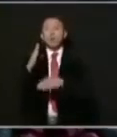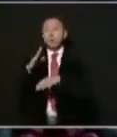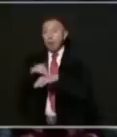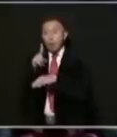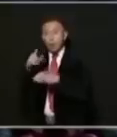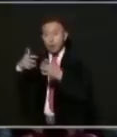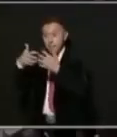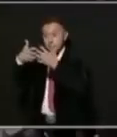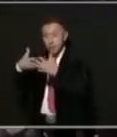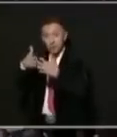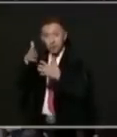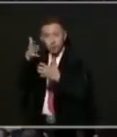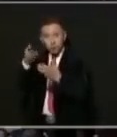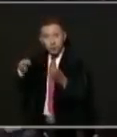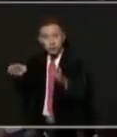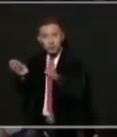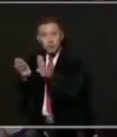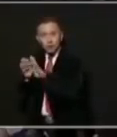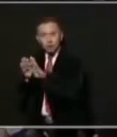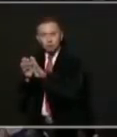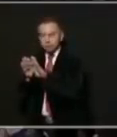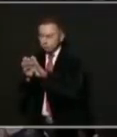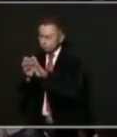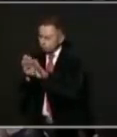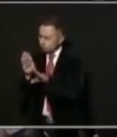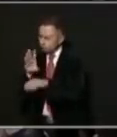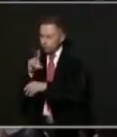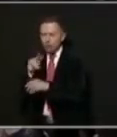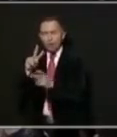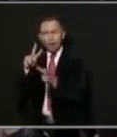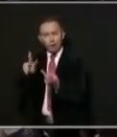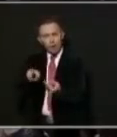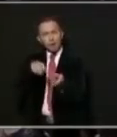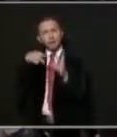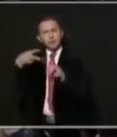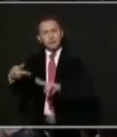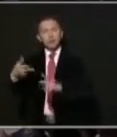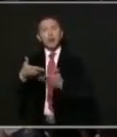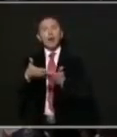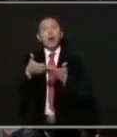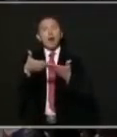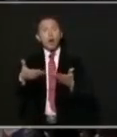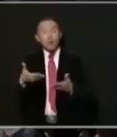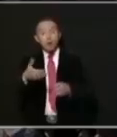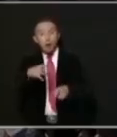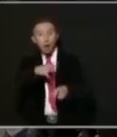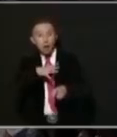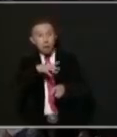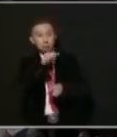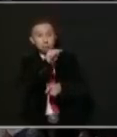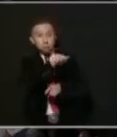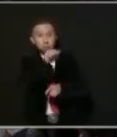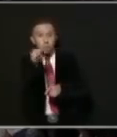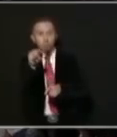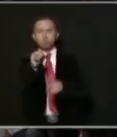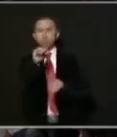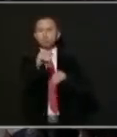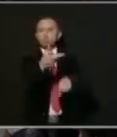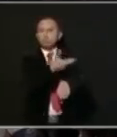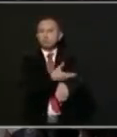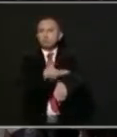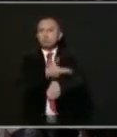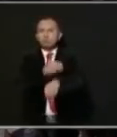contrario, se modernizarán las existentes y se les dará atención